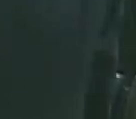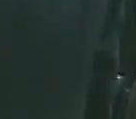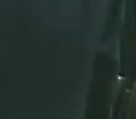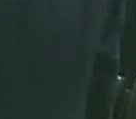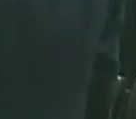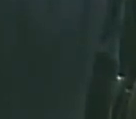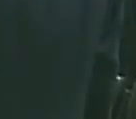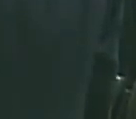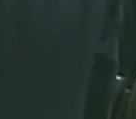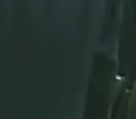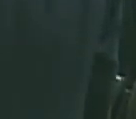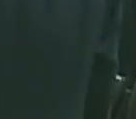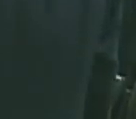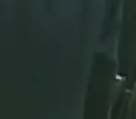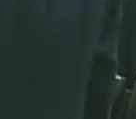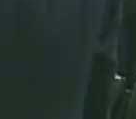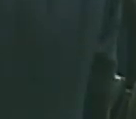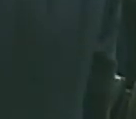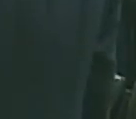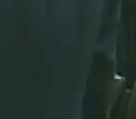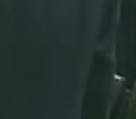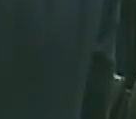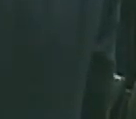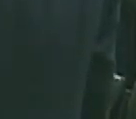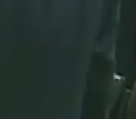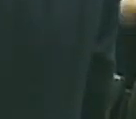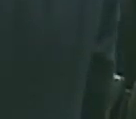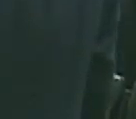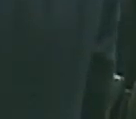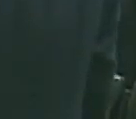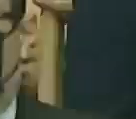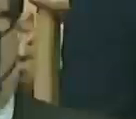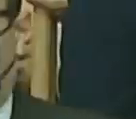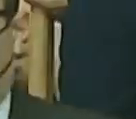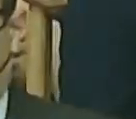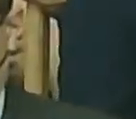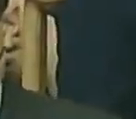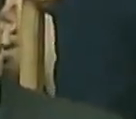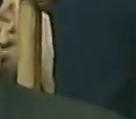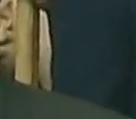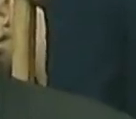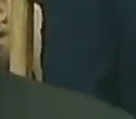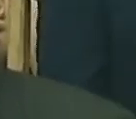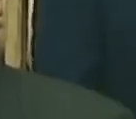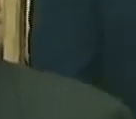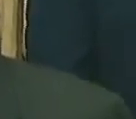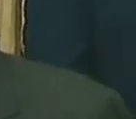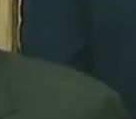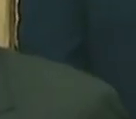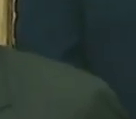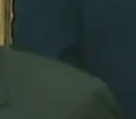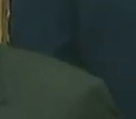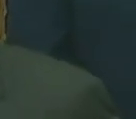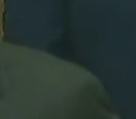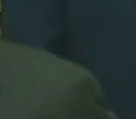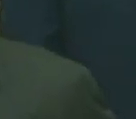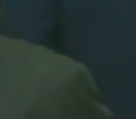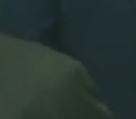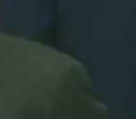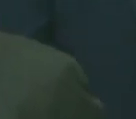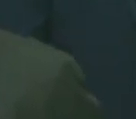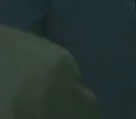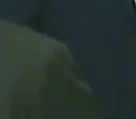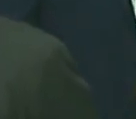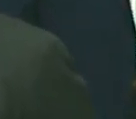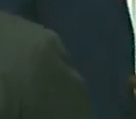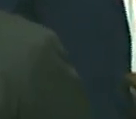el despotismo levanta la voz, seguir el ejemplo que Caracas